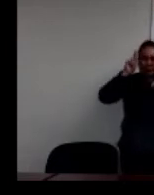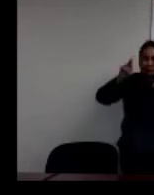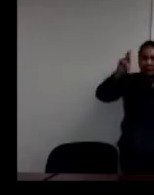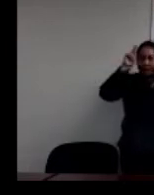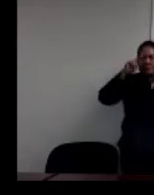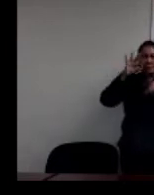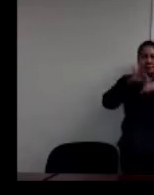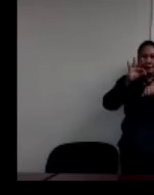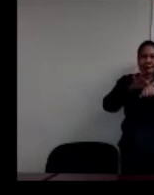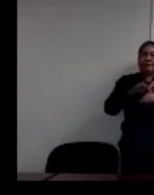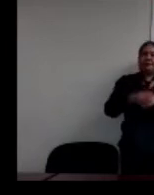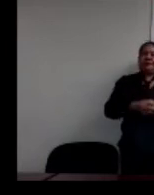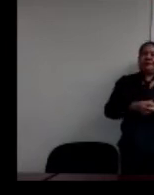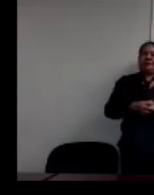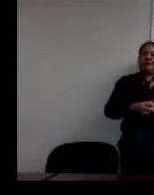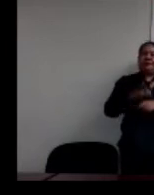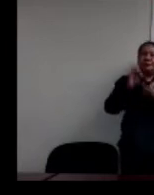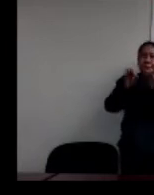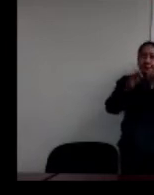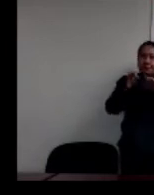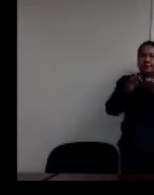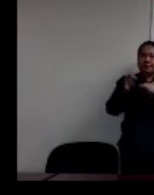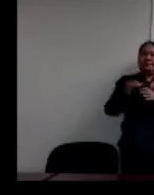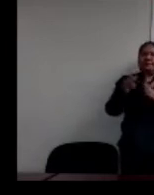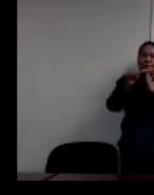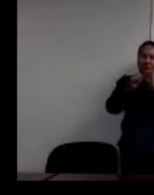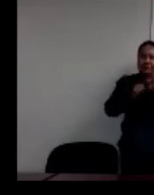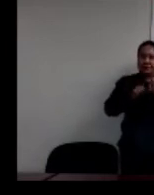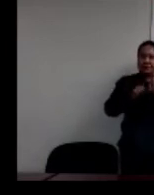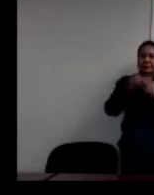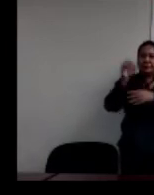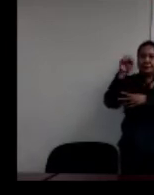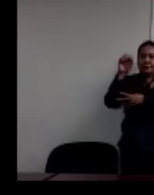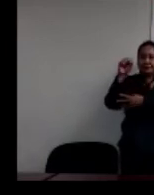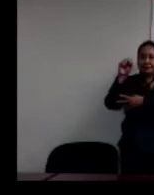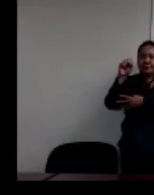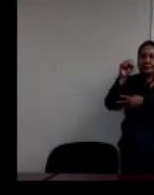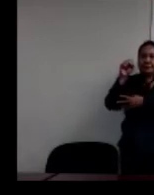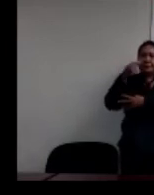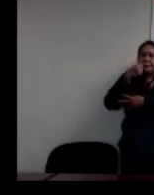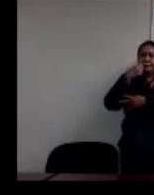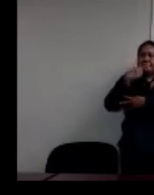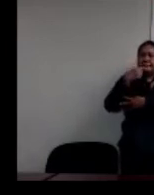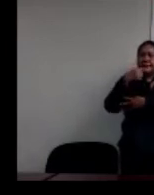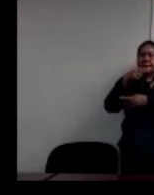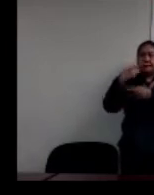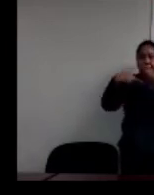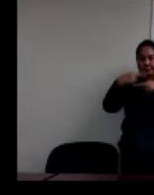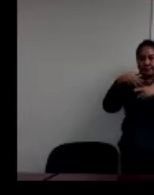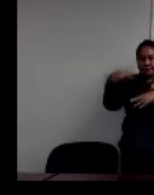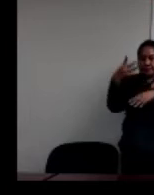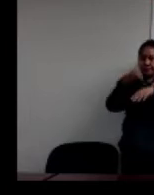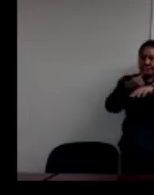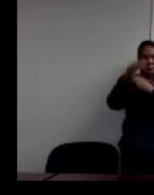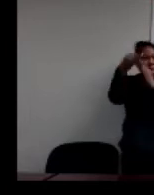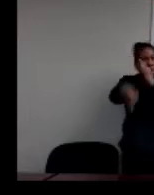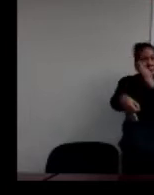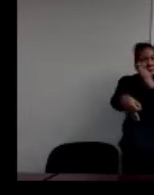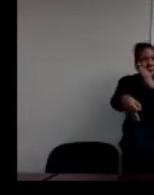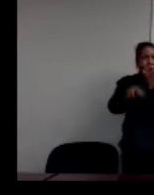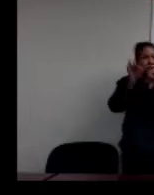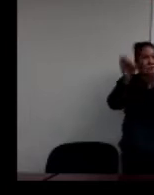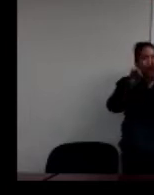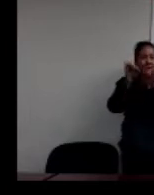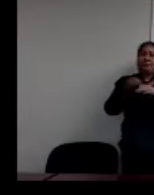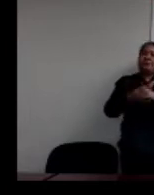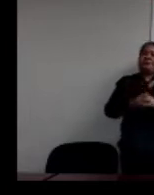Si le damos un tratamiento para un mes, exactamente 60 tabletas, y regresan a los 15 días, porque ya se terminó el